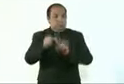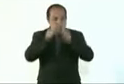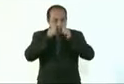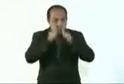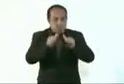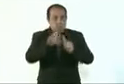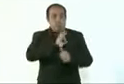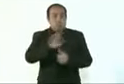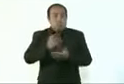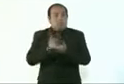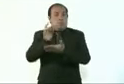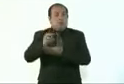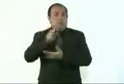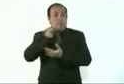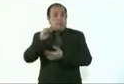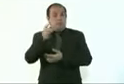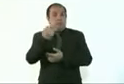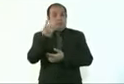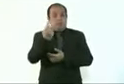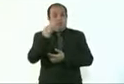enviar un SMS al